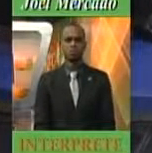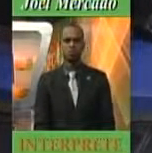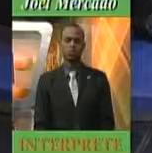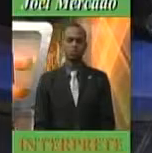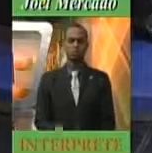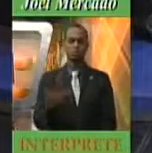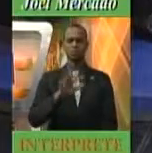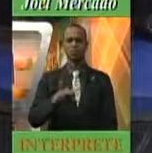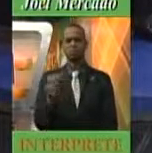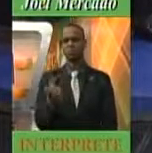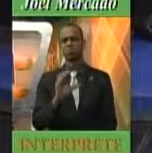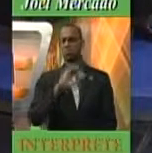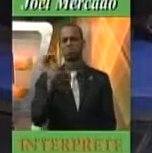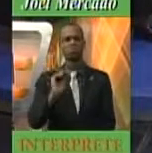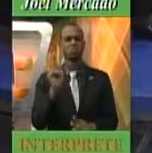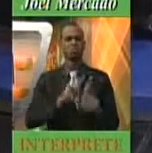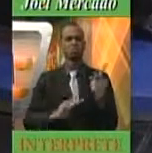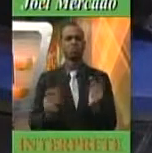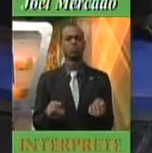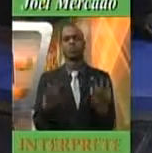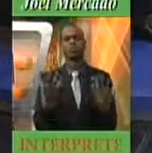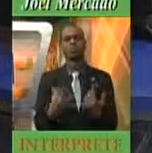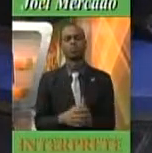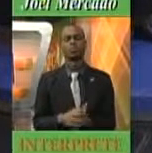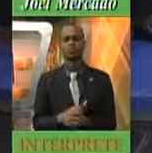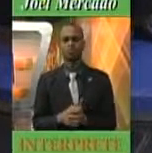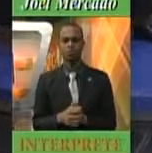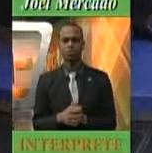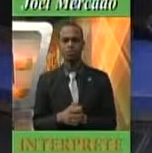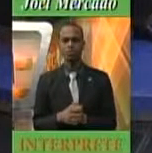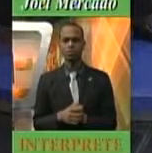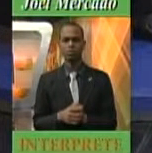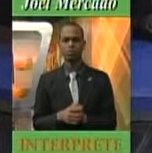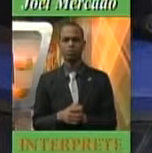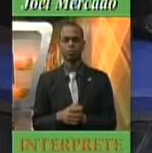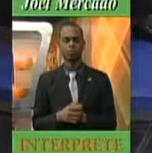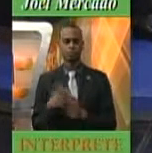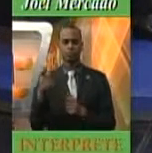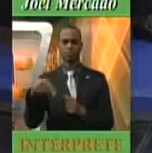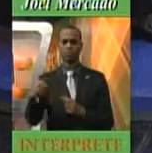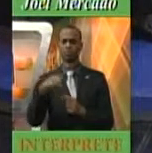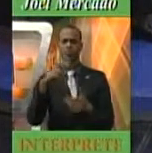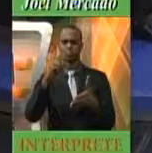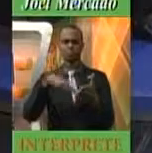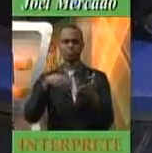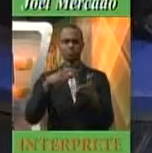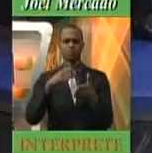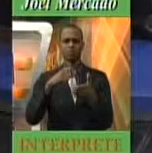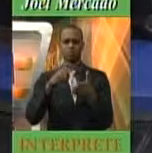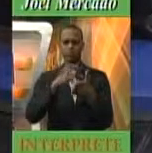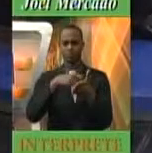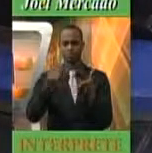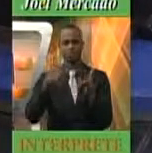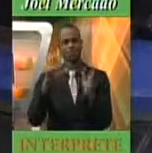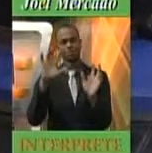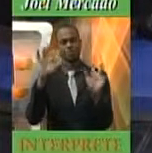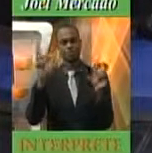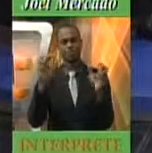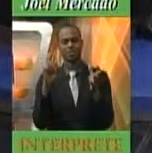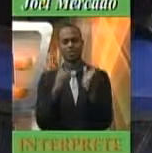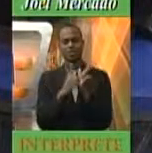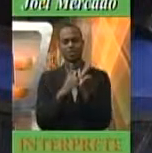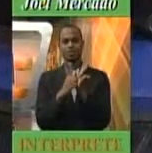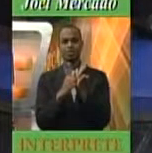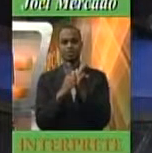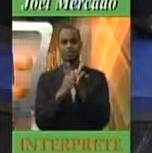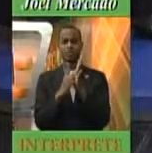¿Estaríamos hablando de qué porcentaje de la población? Digo, para mí el tema del analfabetismo era una discapacidad. Sí. Y